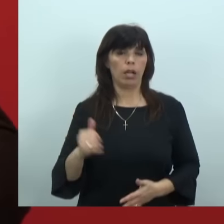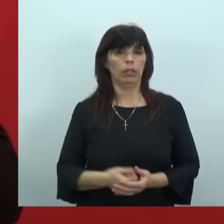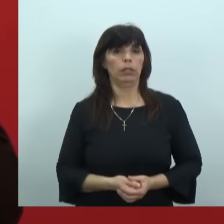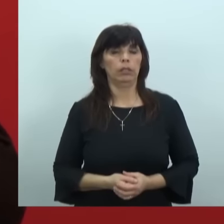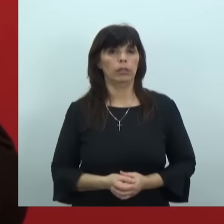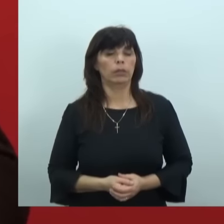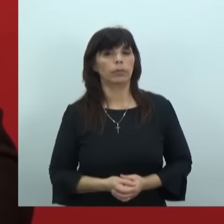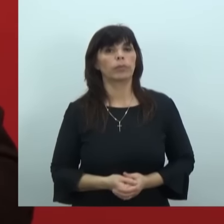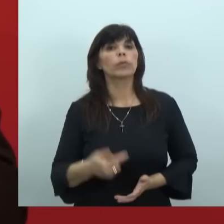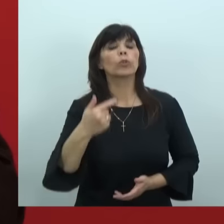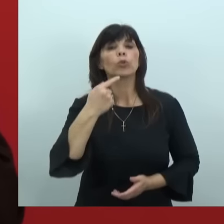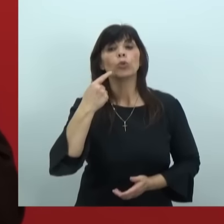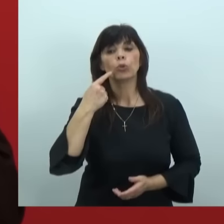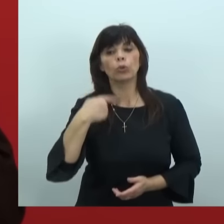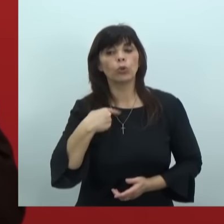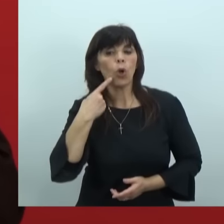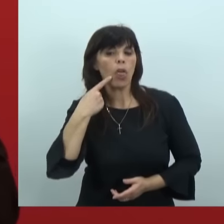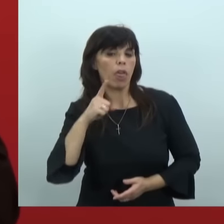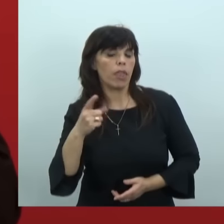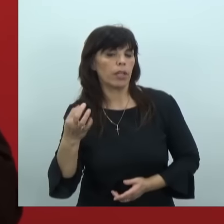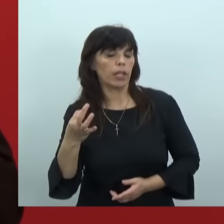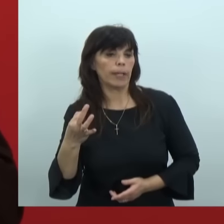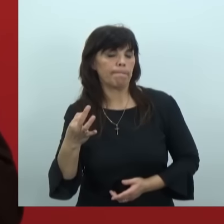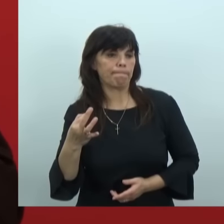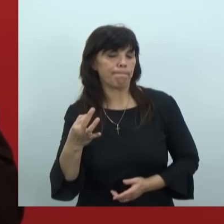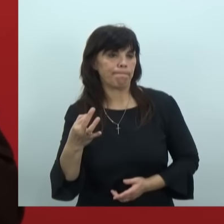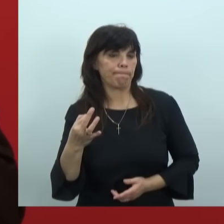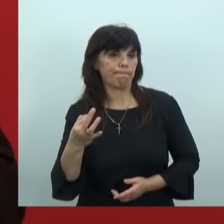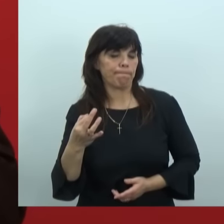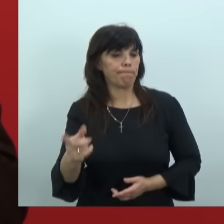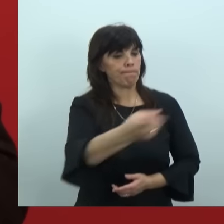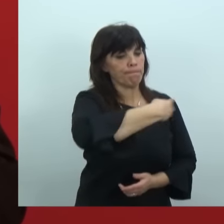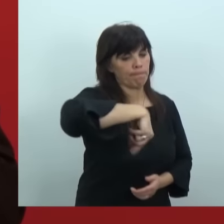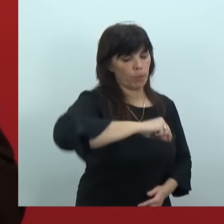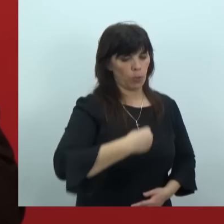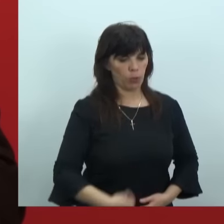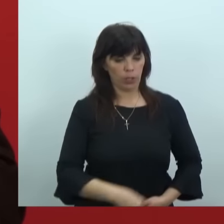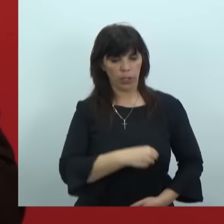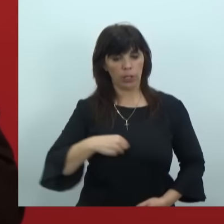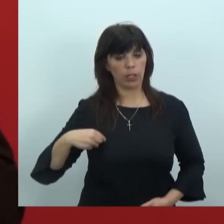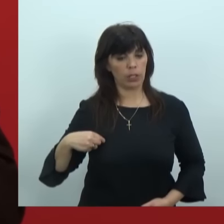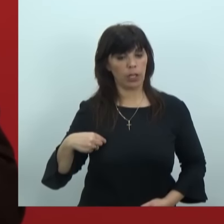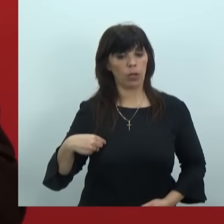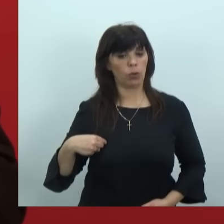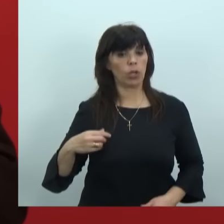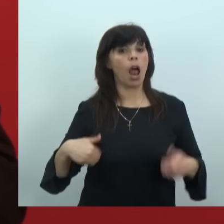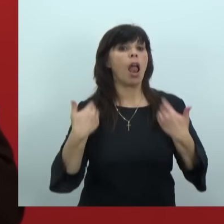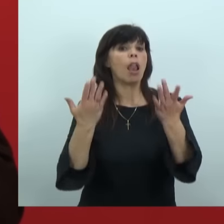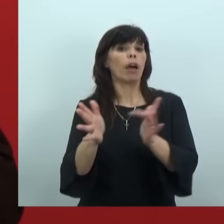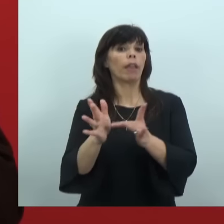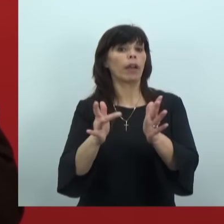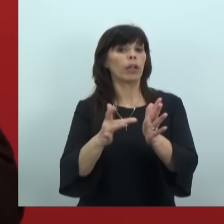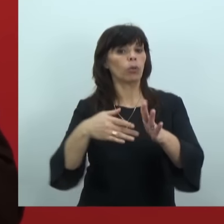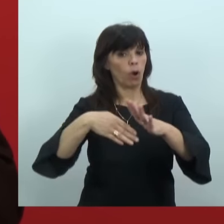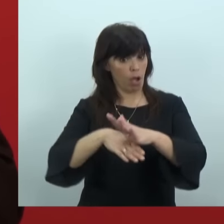Pero quiero decírtelo de todo corazón. Nosotros cristianos, por la gracia de Jesucristo, vivimos